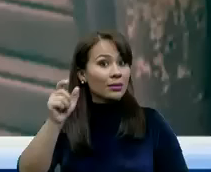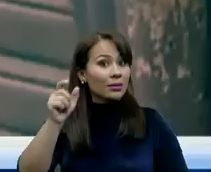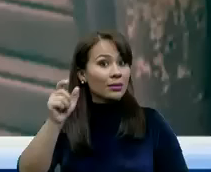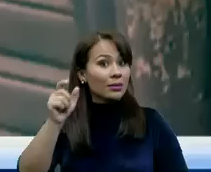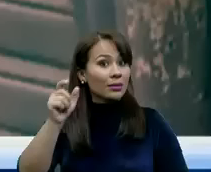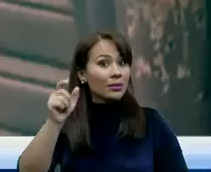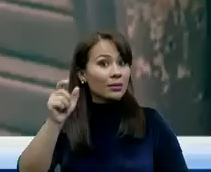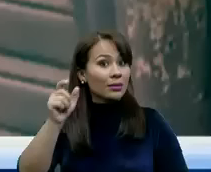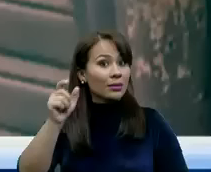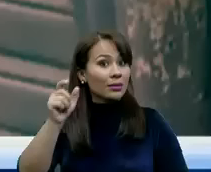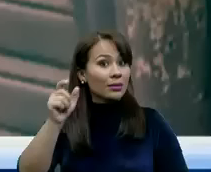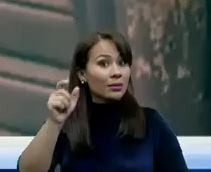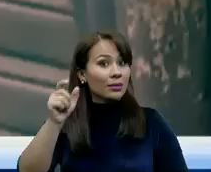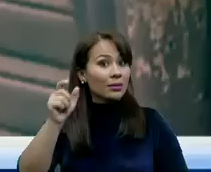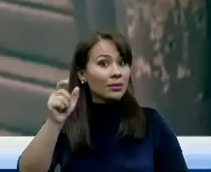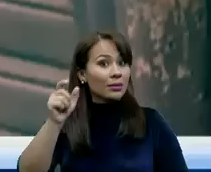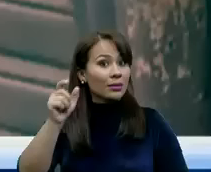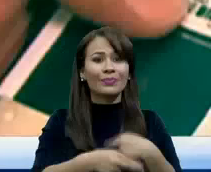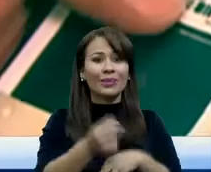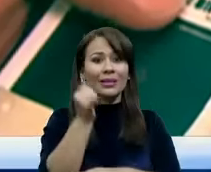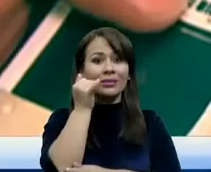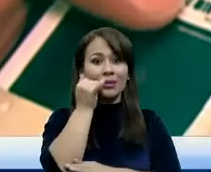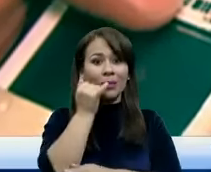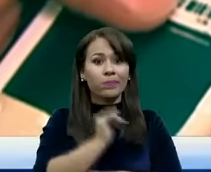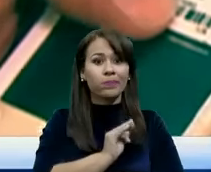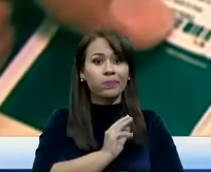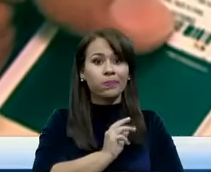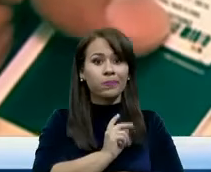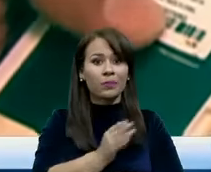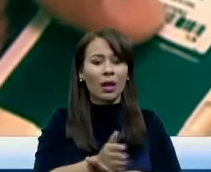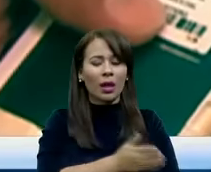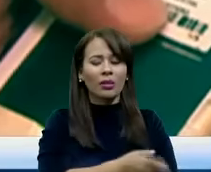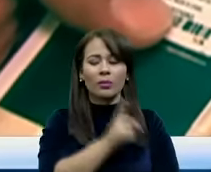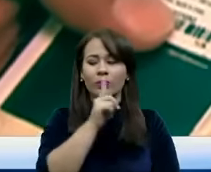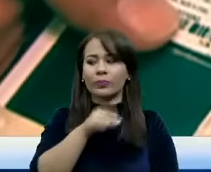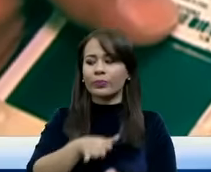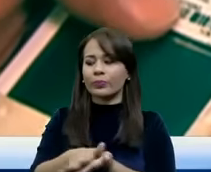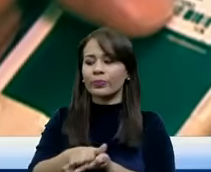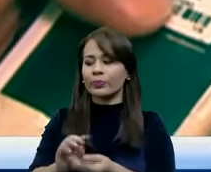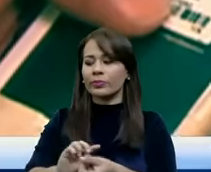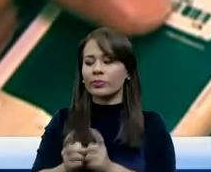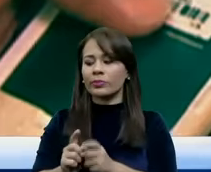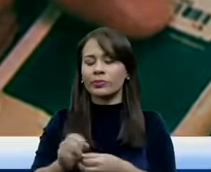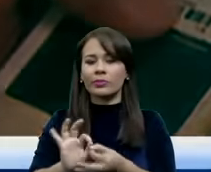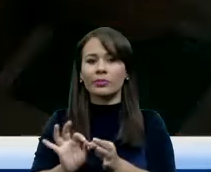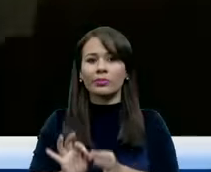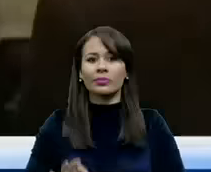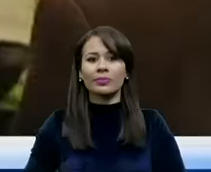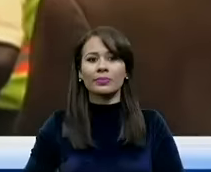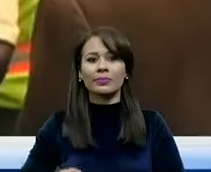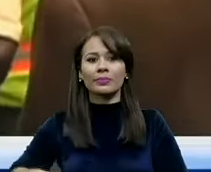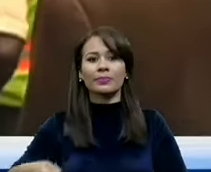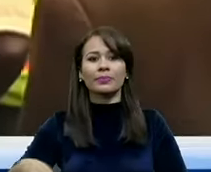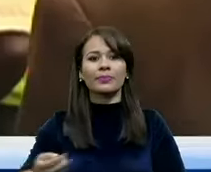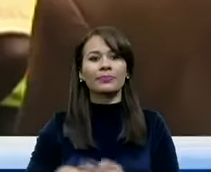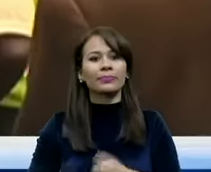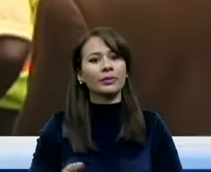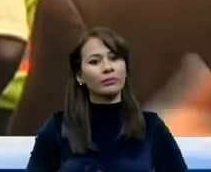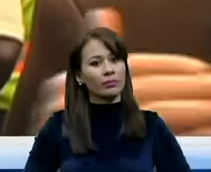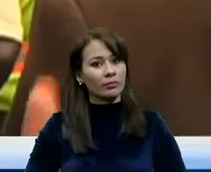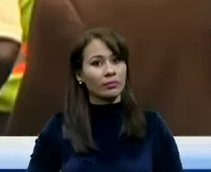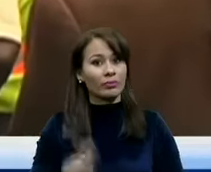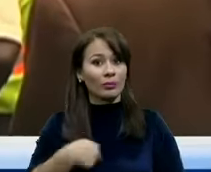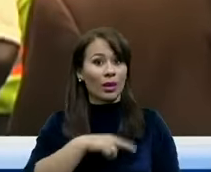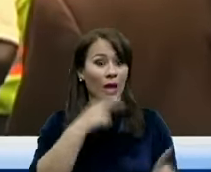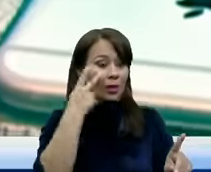Apuntaba a ese lugar como uno de los puntos donde llegaban los teléfonos reportados como robados. Cuando nosotros vemos que